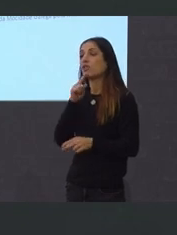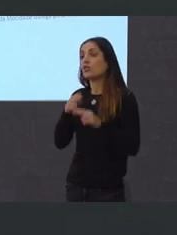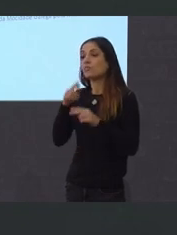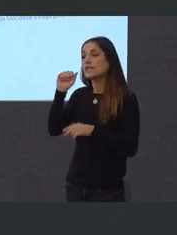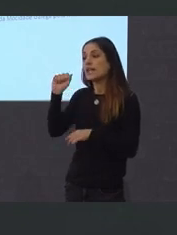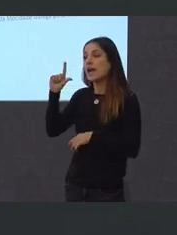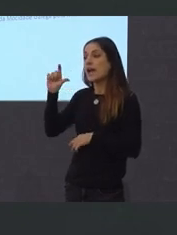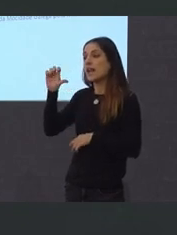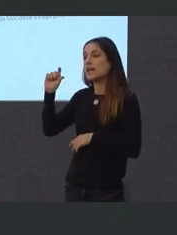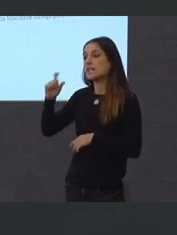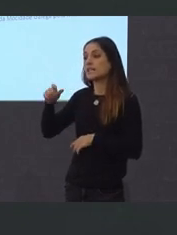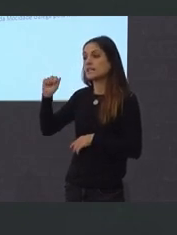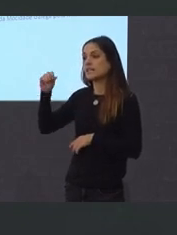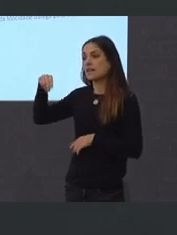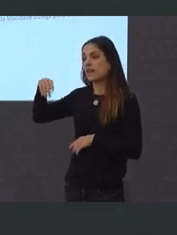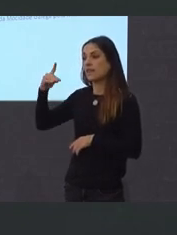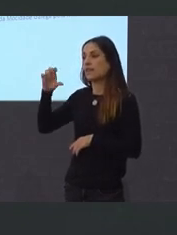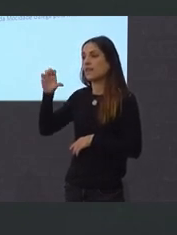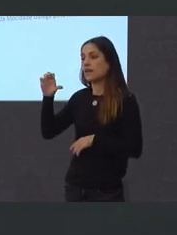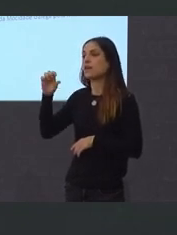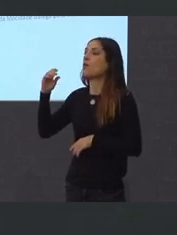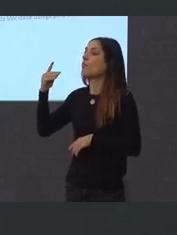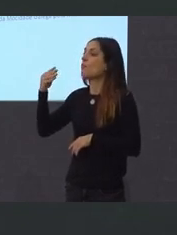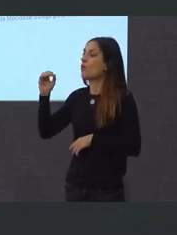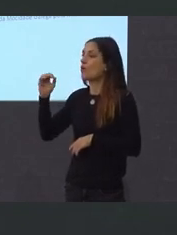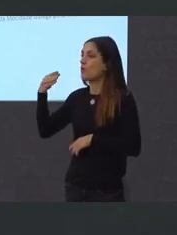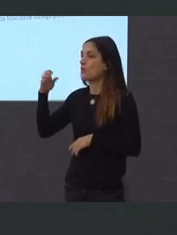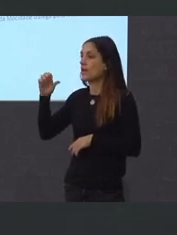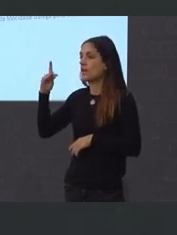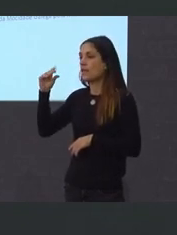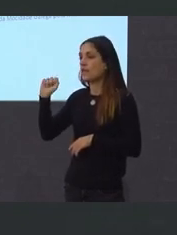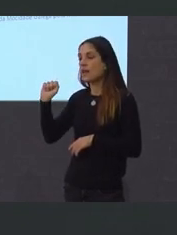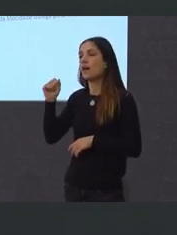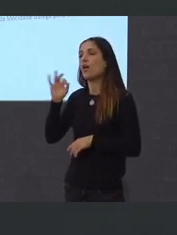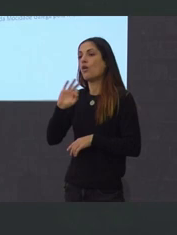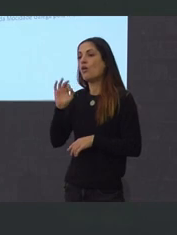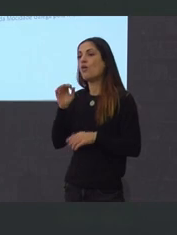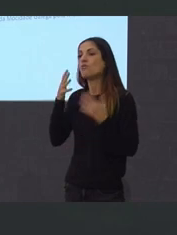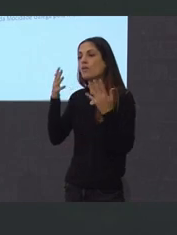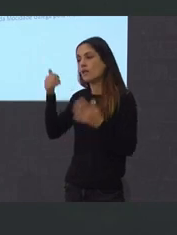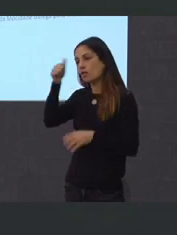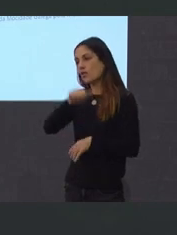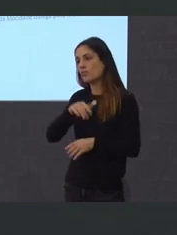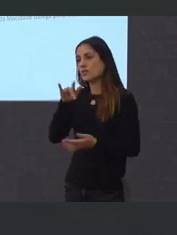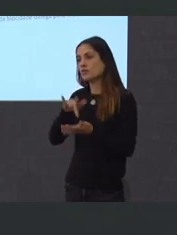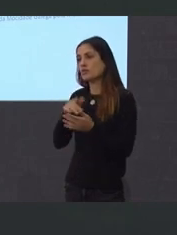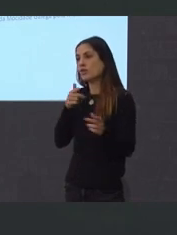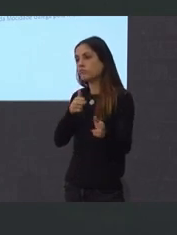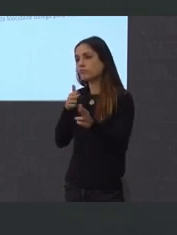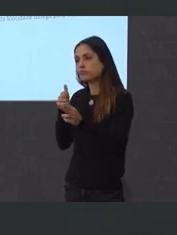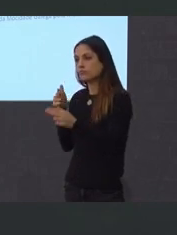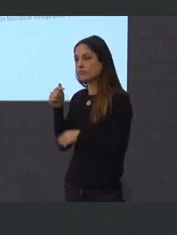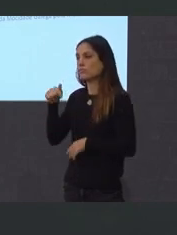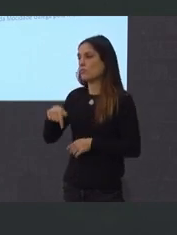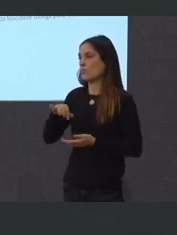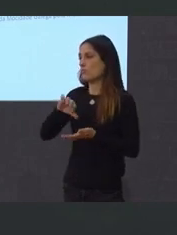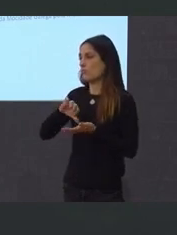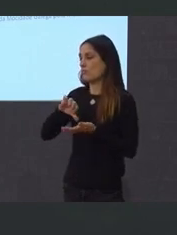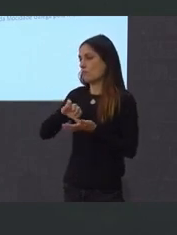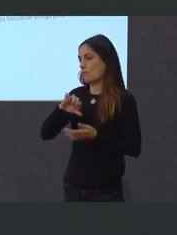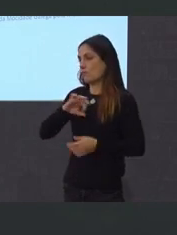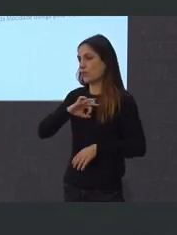10 asasinados en Pontevedra o 12 de novembro. Pero non só é especial e